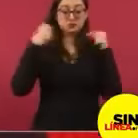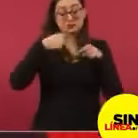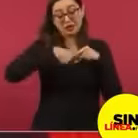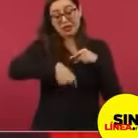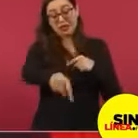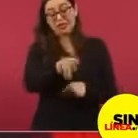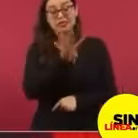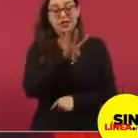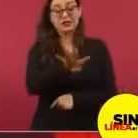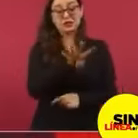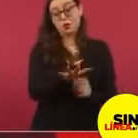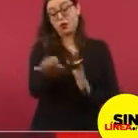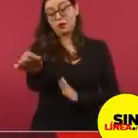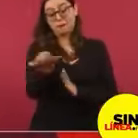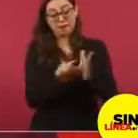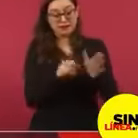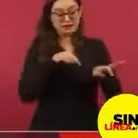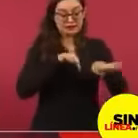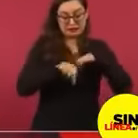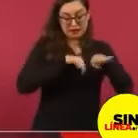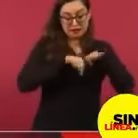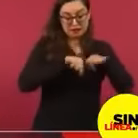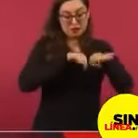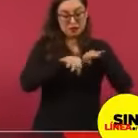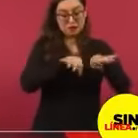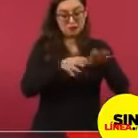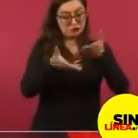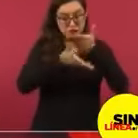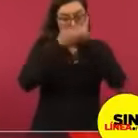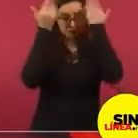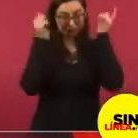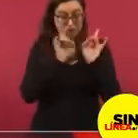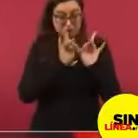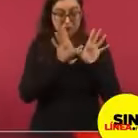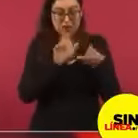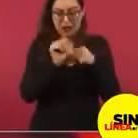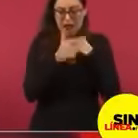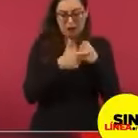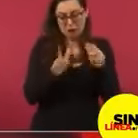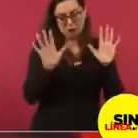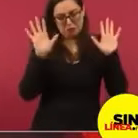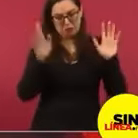quedan. Pero ¿por qué hasta ahora estoy muy tranquilo?